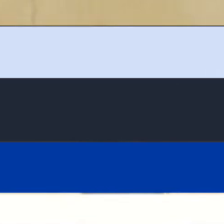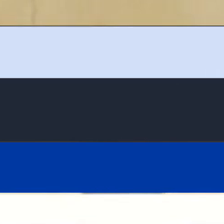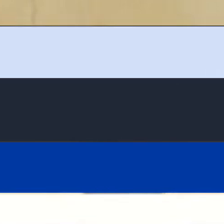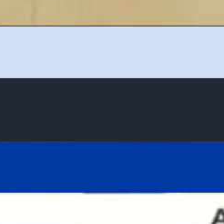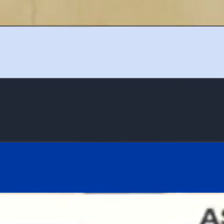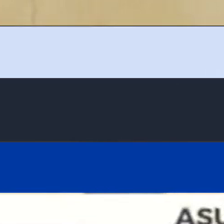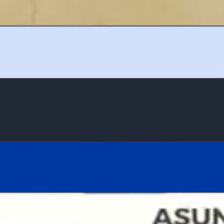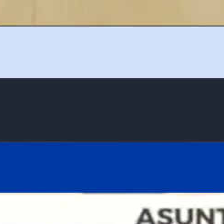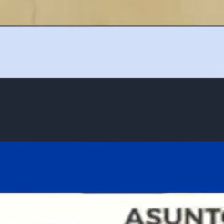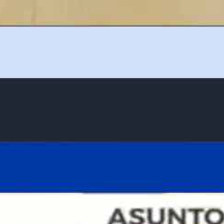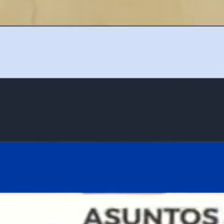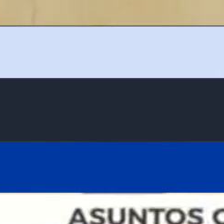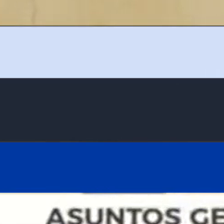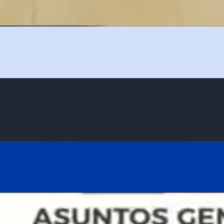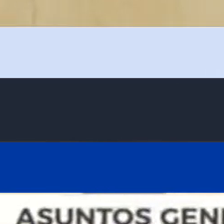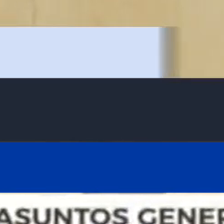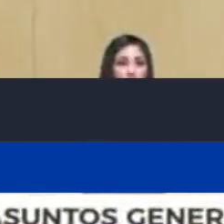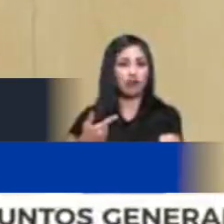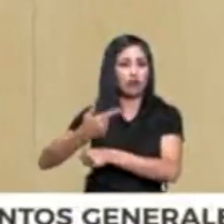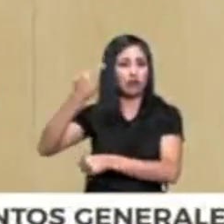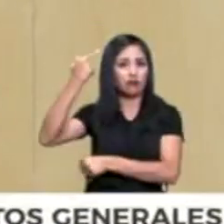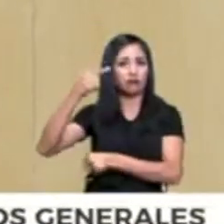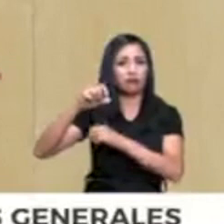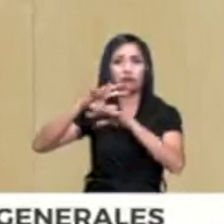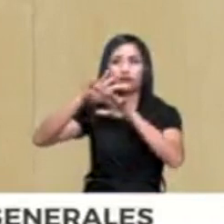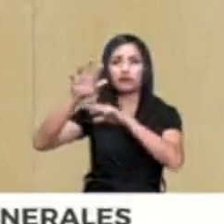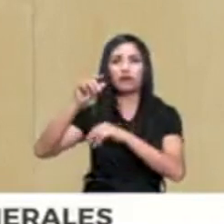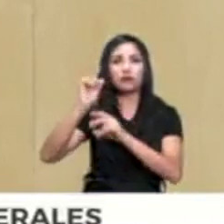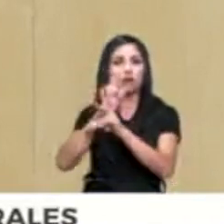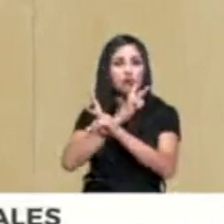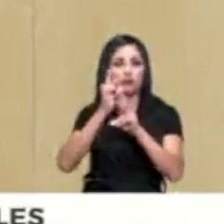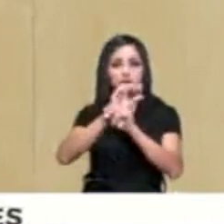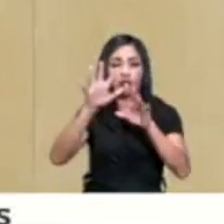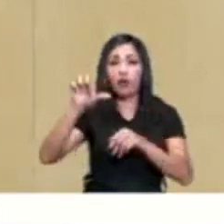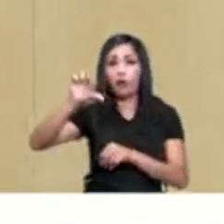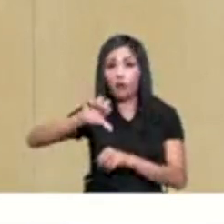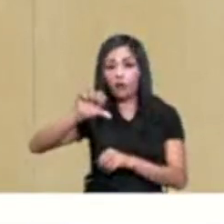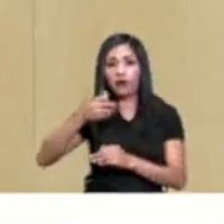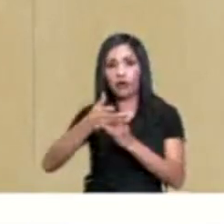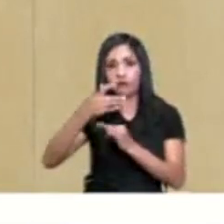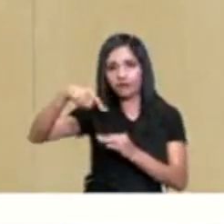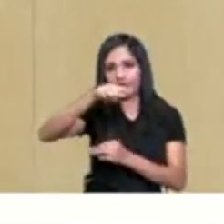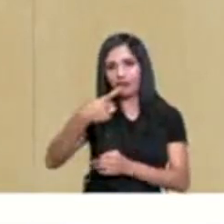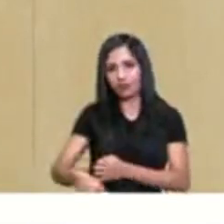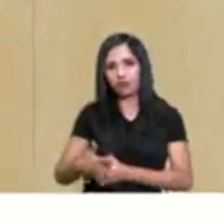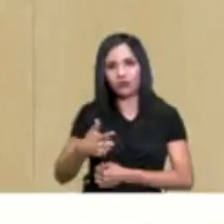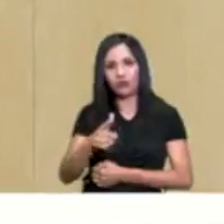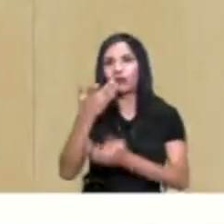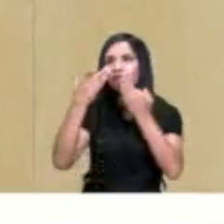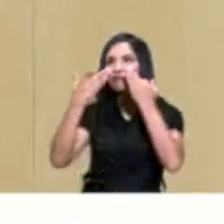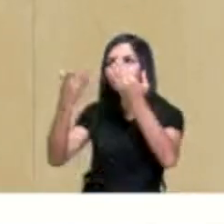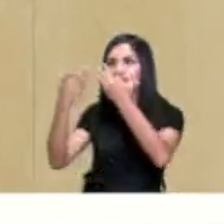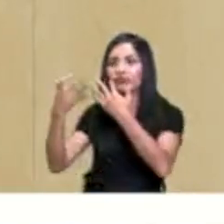está generando un grave deterioro del medio ambiente. Hoy, quienes estamos aquí, lo